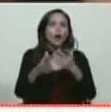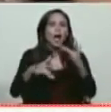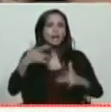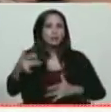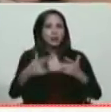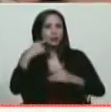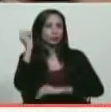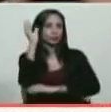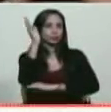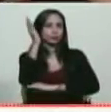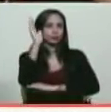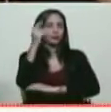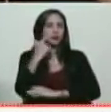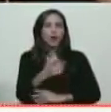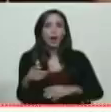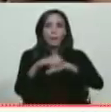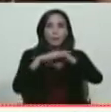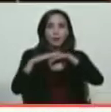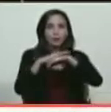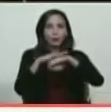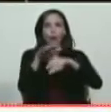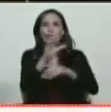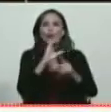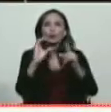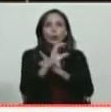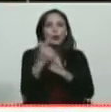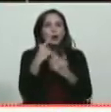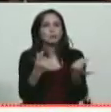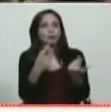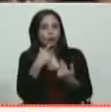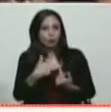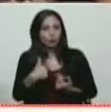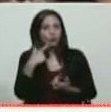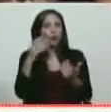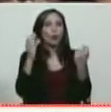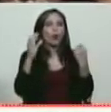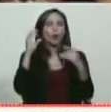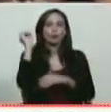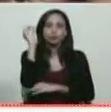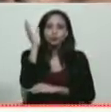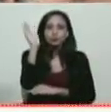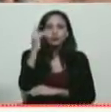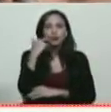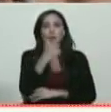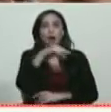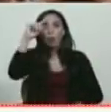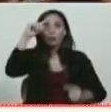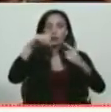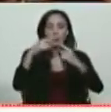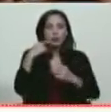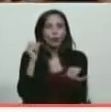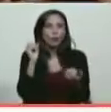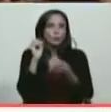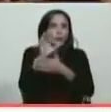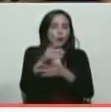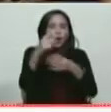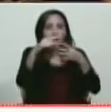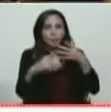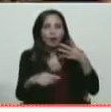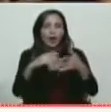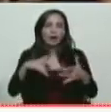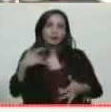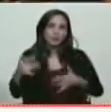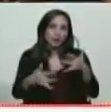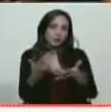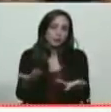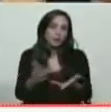foro por instrucciones de nuestro ministro Ernesto Villegas, que tiene que ver básicamente con uno de los principales objetivos que tenemos en el marco de la guerra